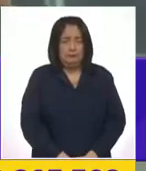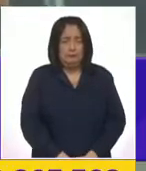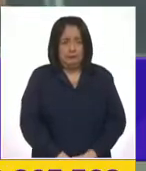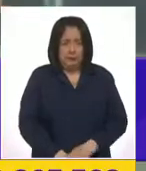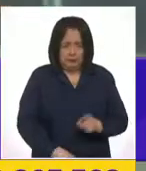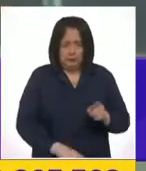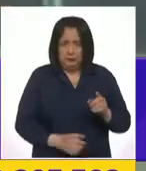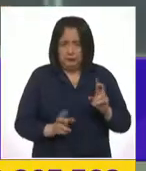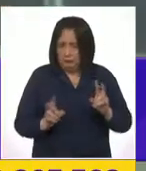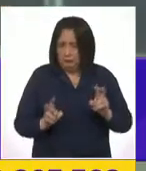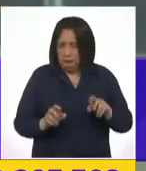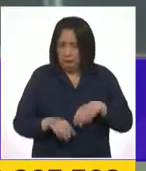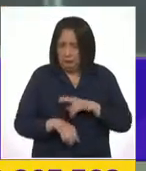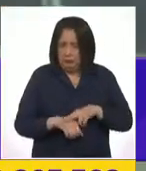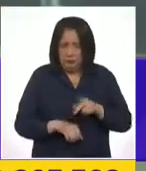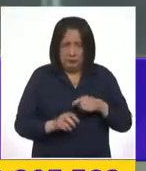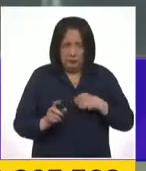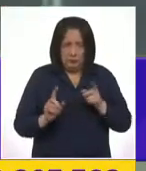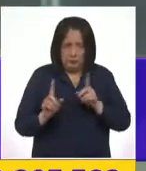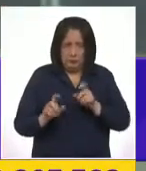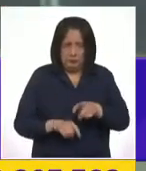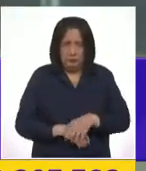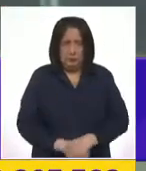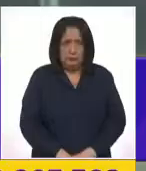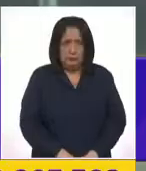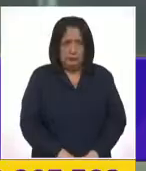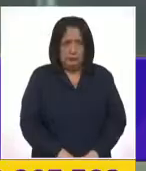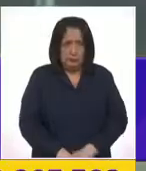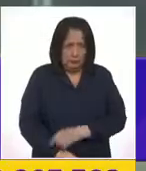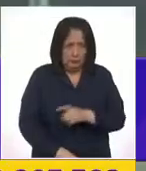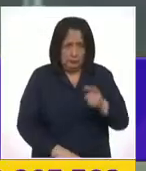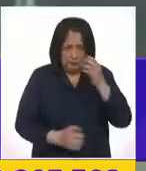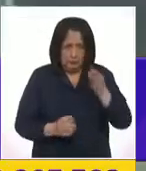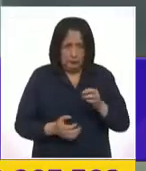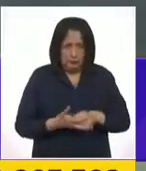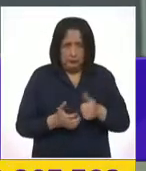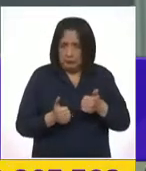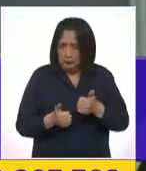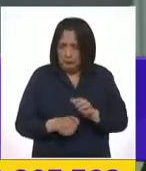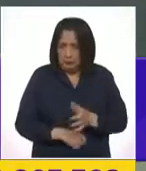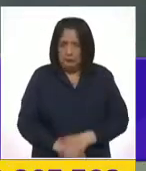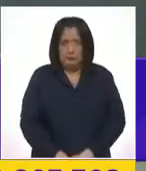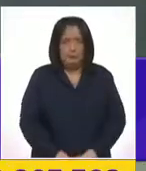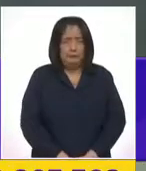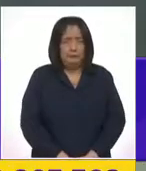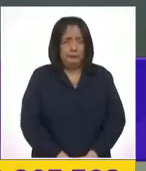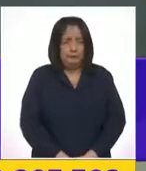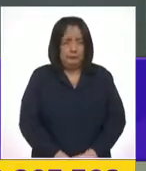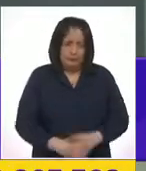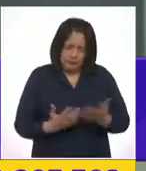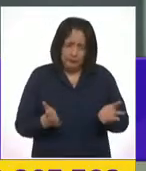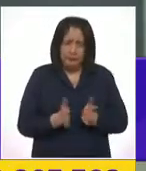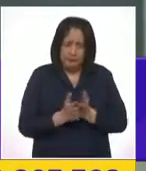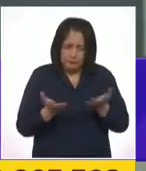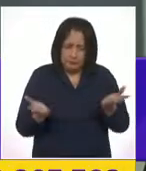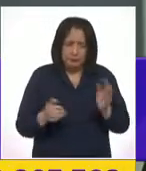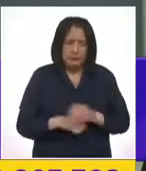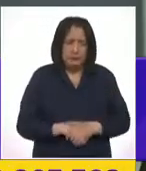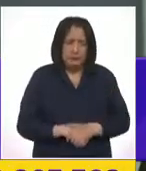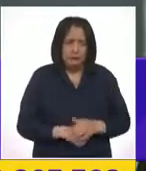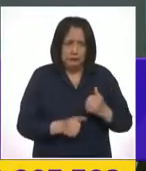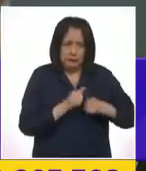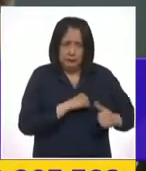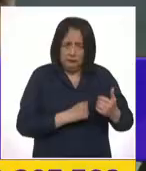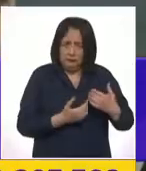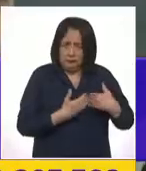¿Eso es normal? Le pregunto, ¿eso es normal? ¿Ustedes creen que eso es bueno? Entonces, por favor, me duele en